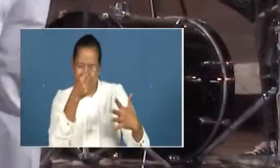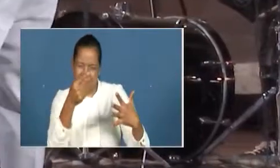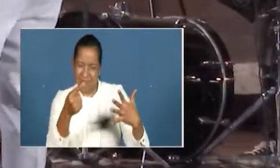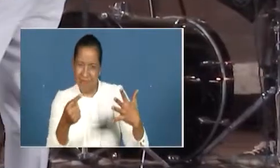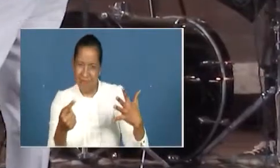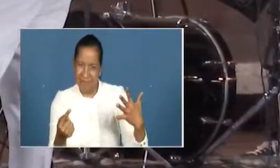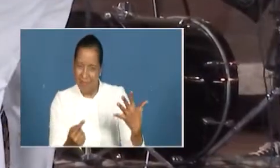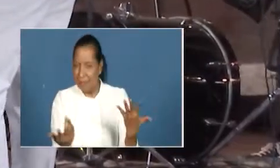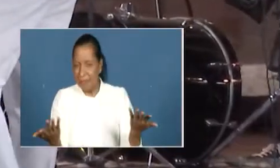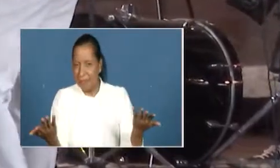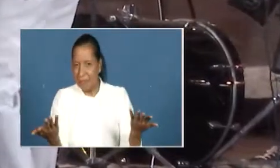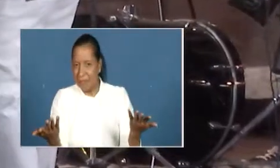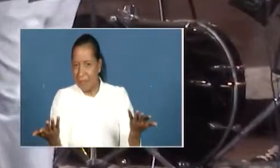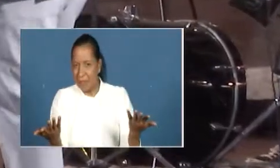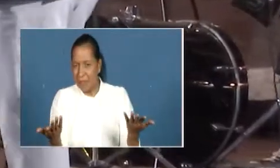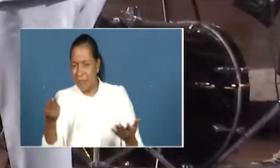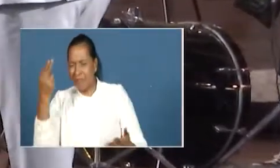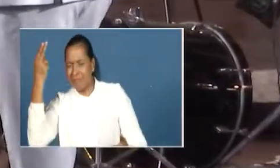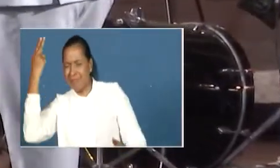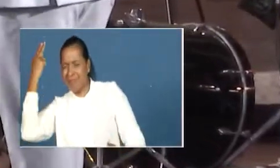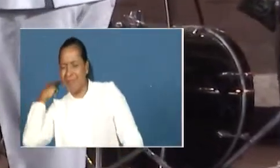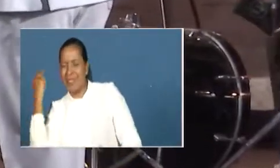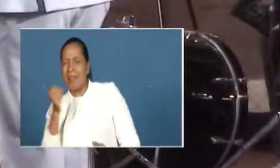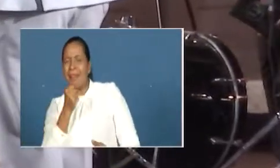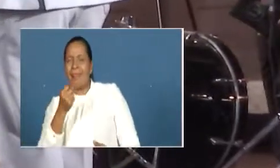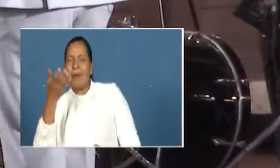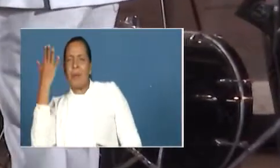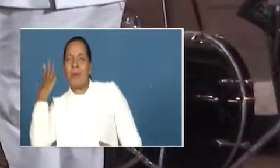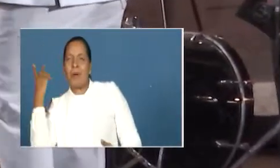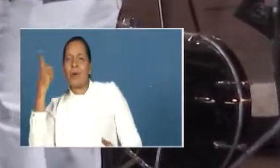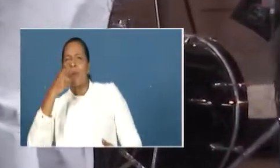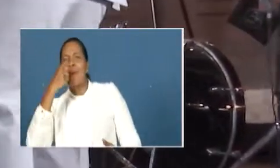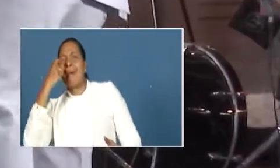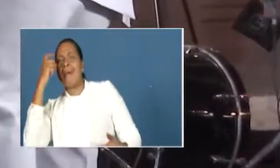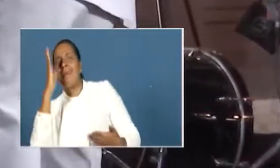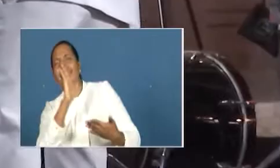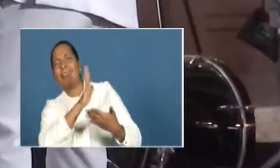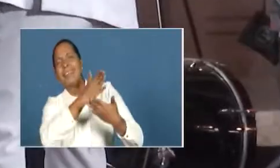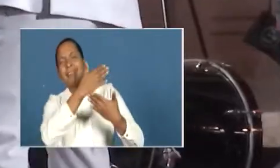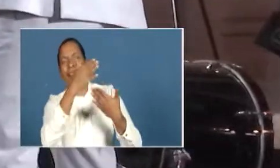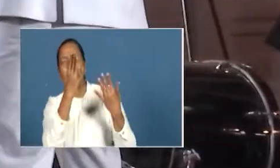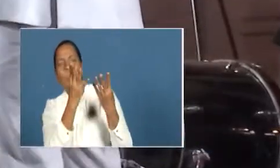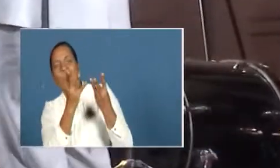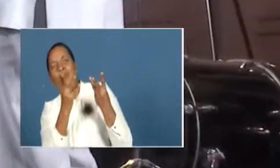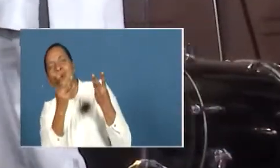es barroco, contemporáneo, romántico, todo eso, cosas como esas.